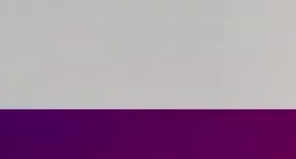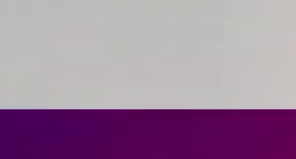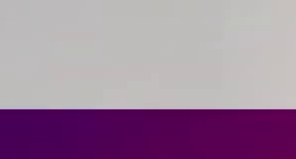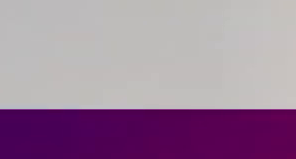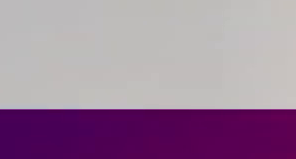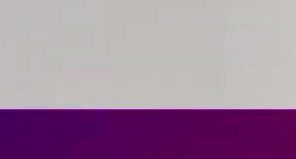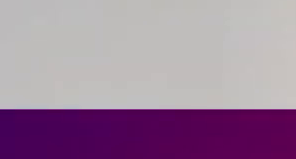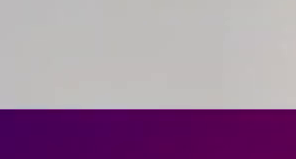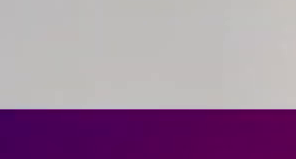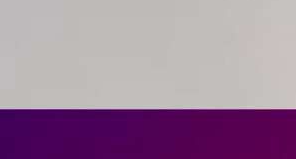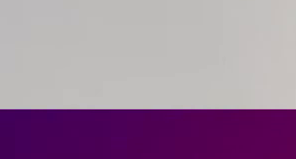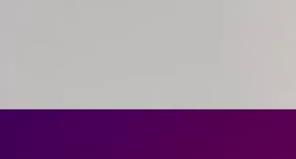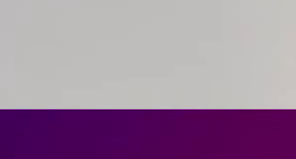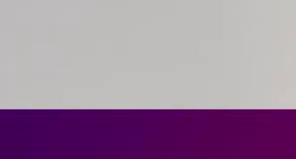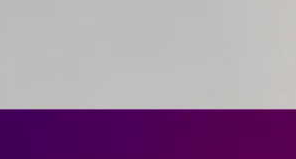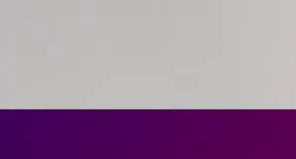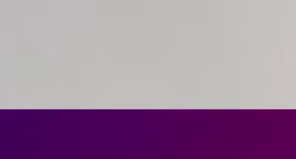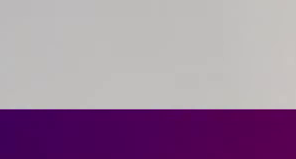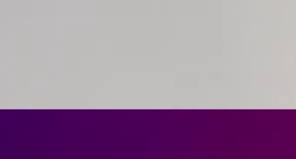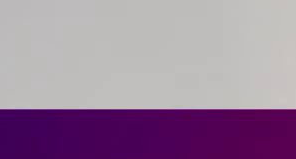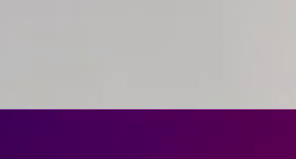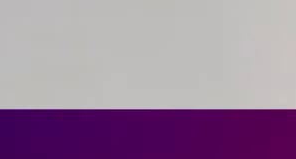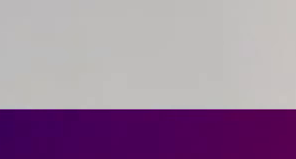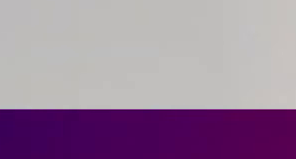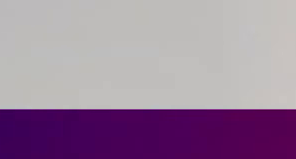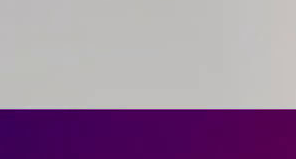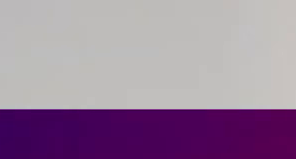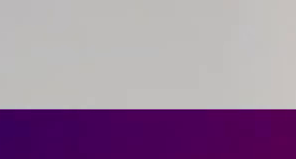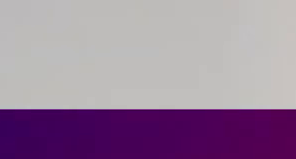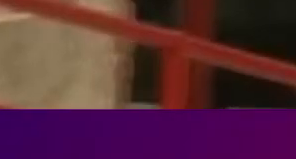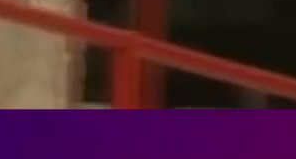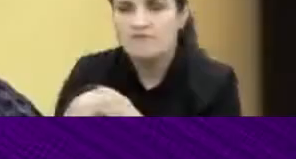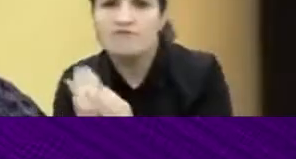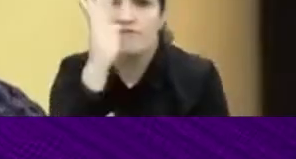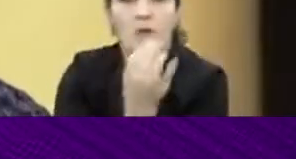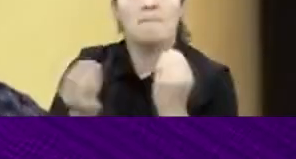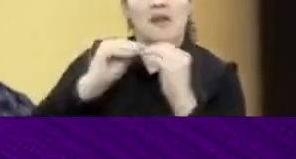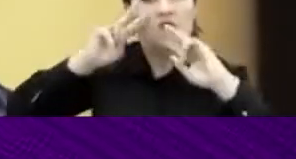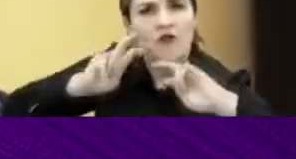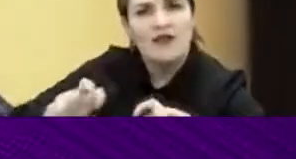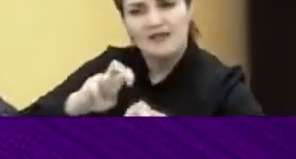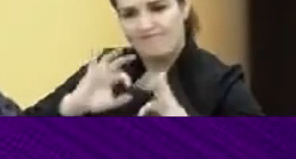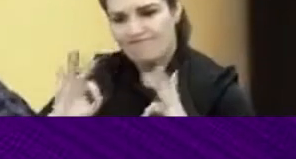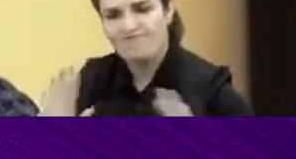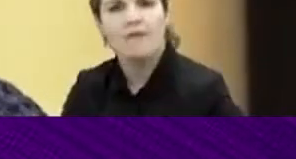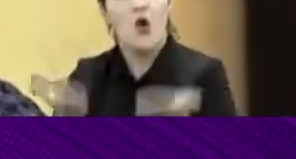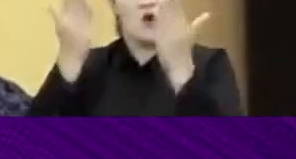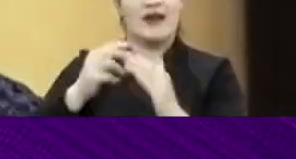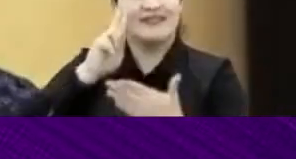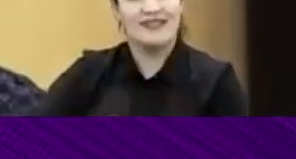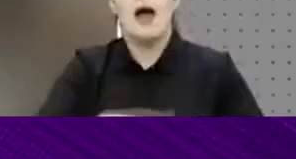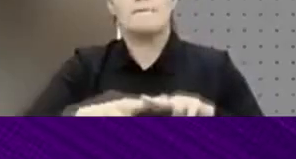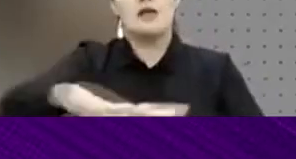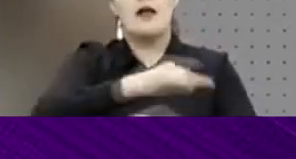permita solucionar problemas estructurales y coyunturales al sistema de salud en Colombia. Susana Mohamad será la nueva ministra del